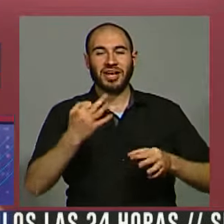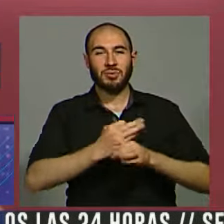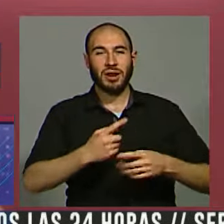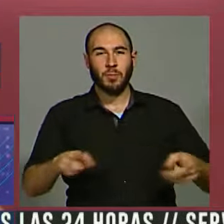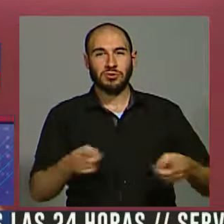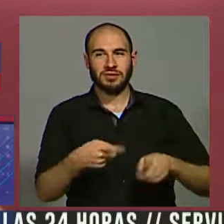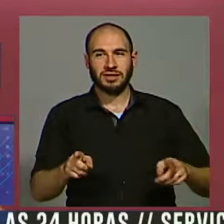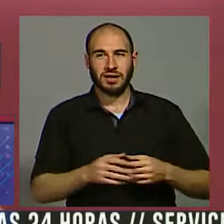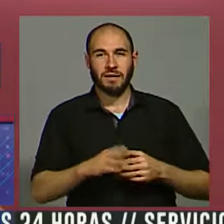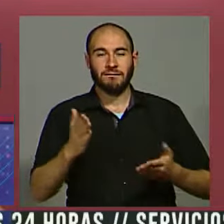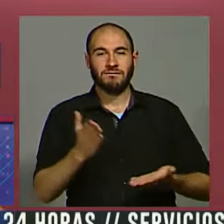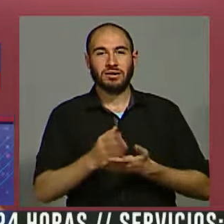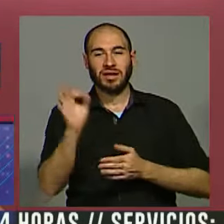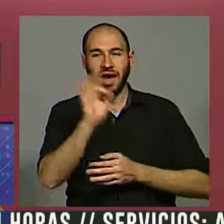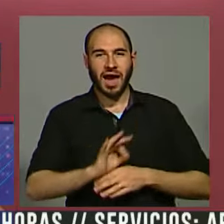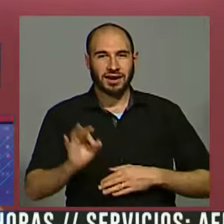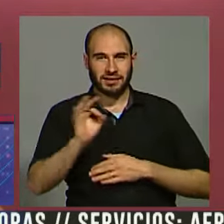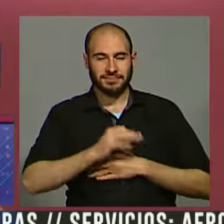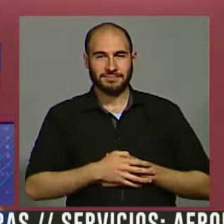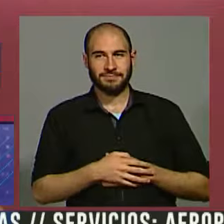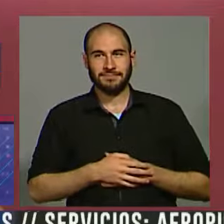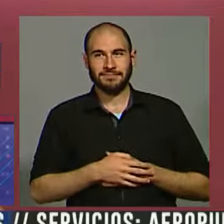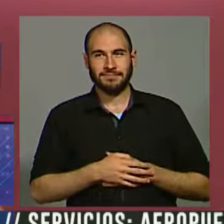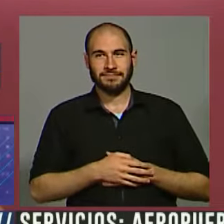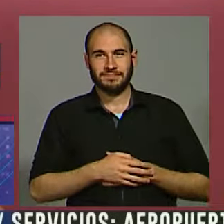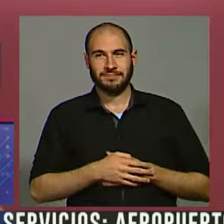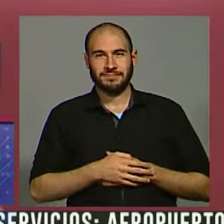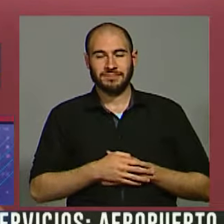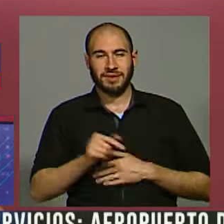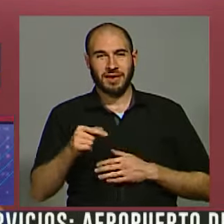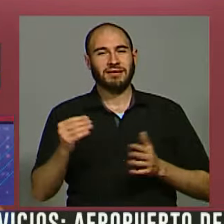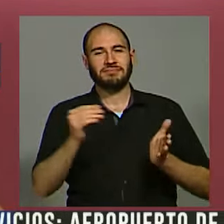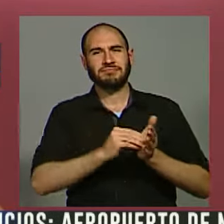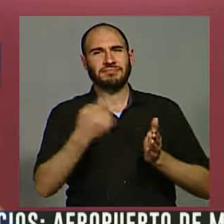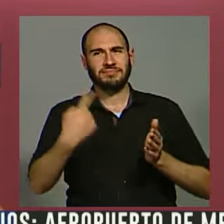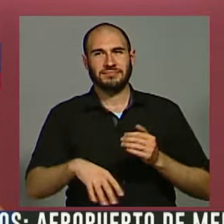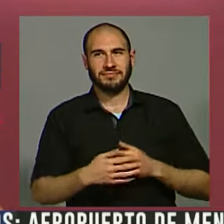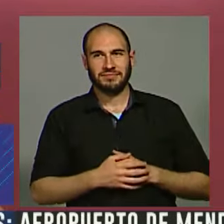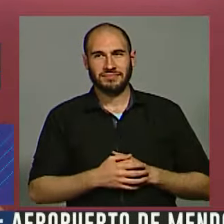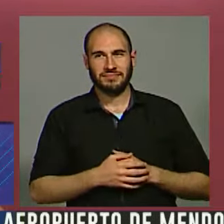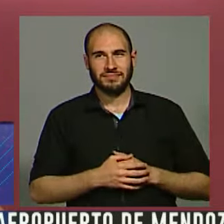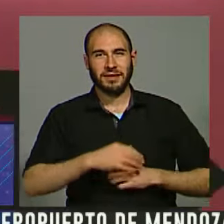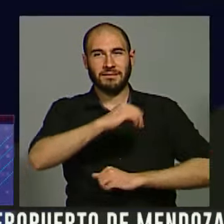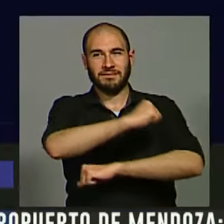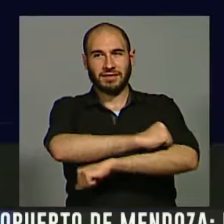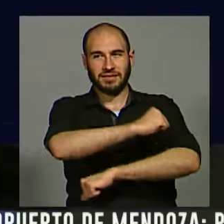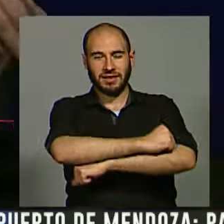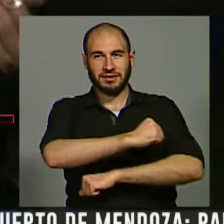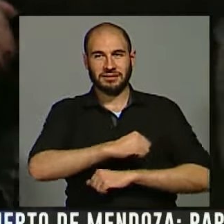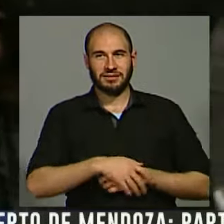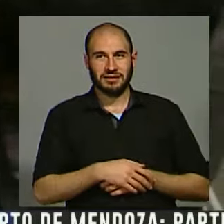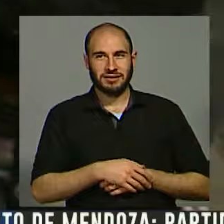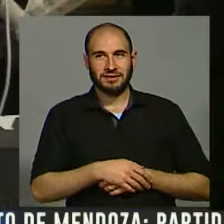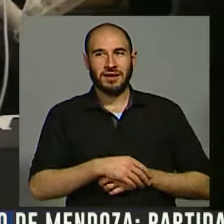Música de la Facultad de Artes y Diseño. ¡Qué lindo! Este cuenta con ventanas... Sí,